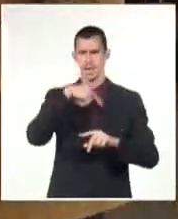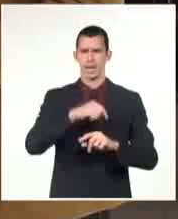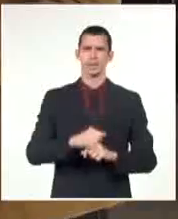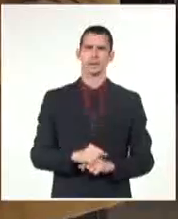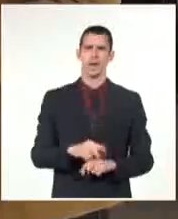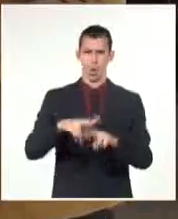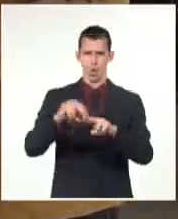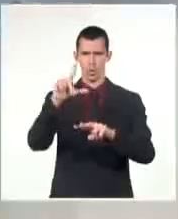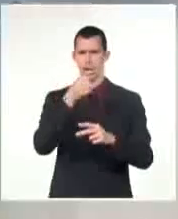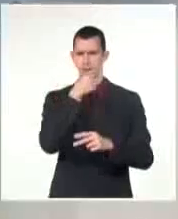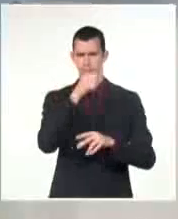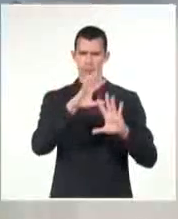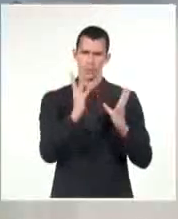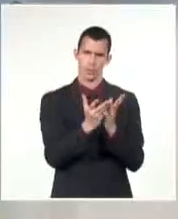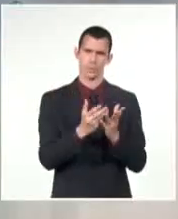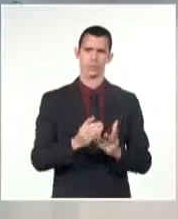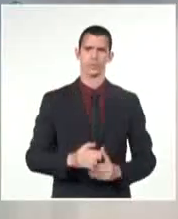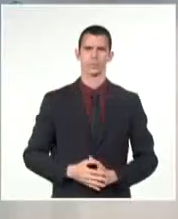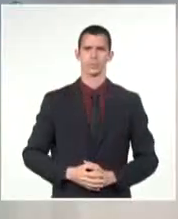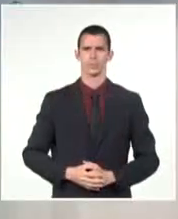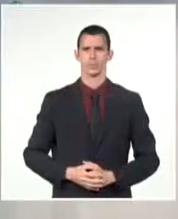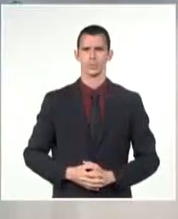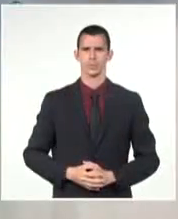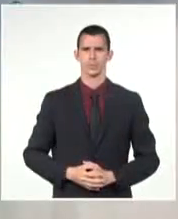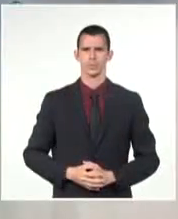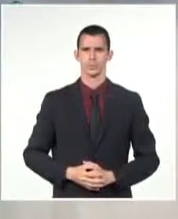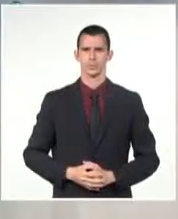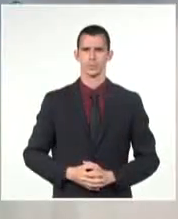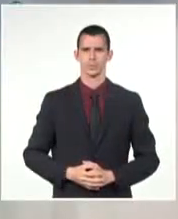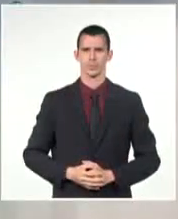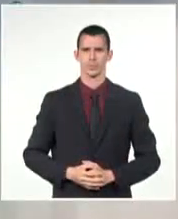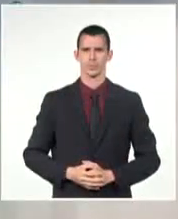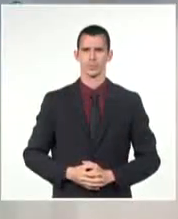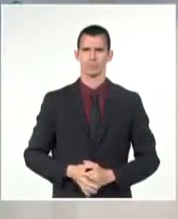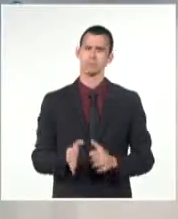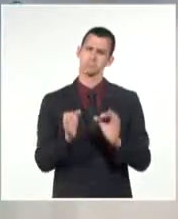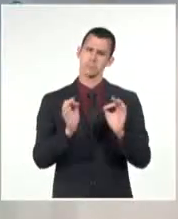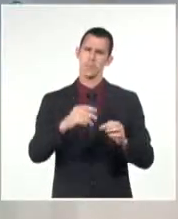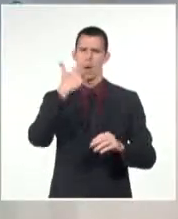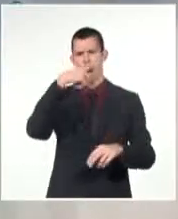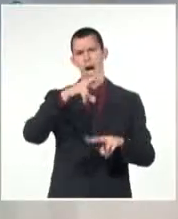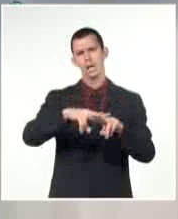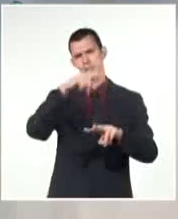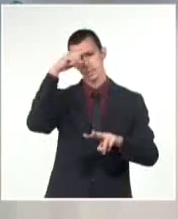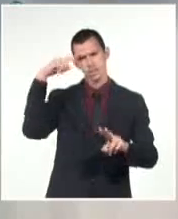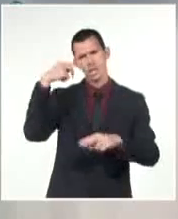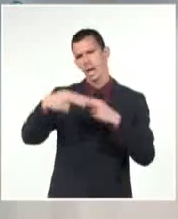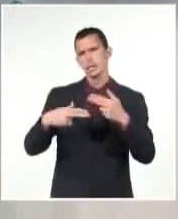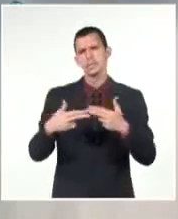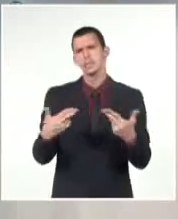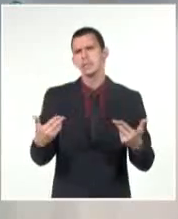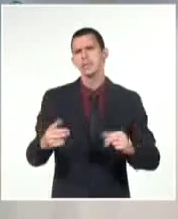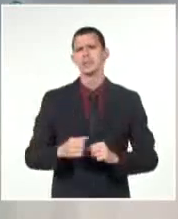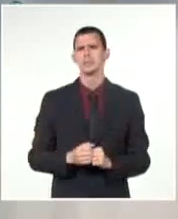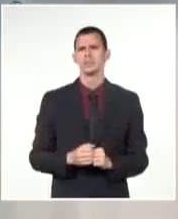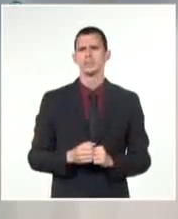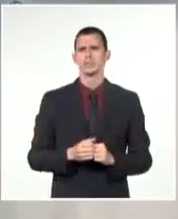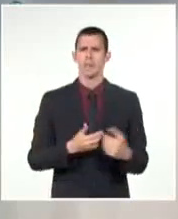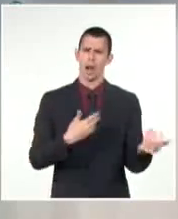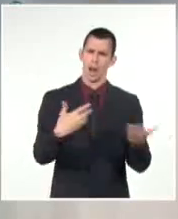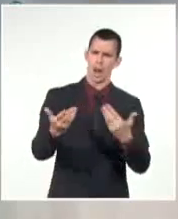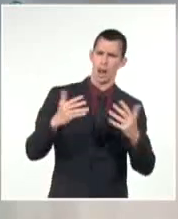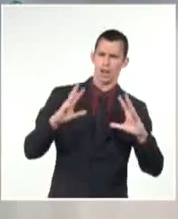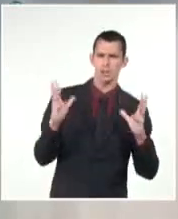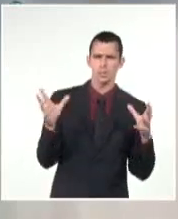Holguín. Y también la Asociación Hermanos AIS realizó un encuentro con funcionarios del cine, la radio y la